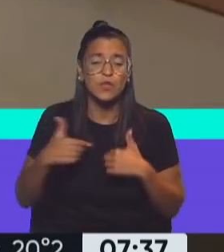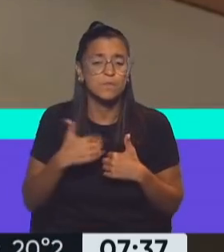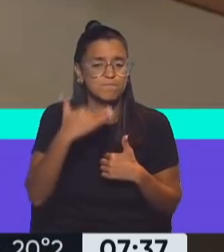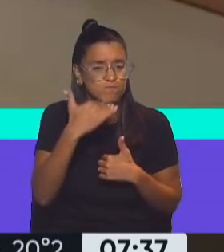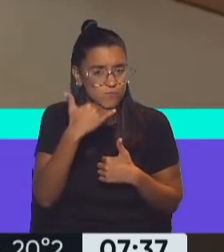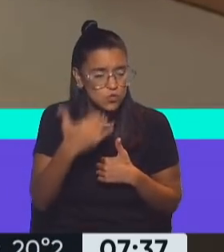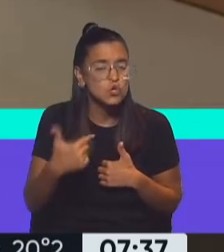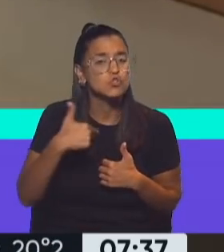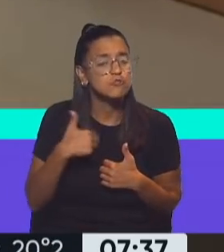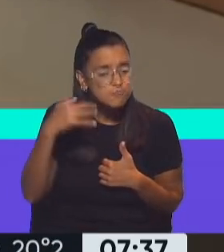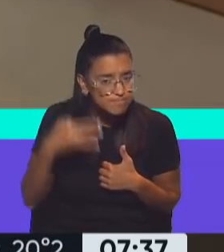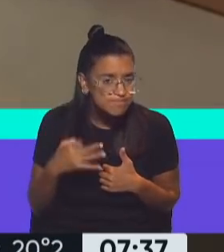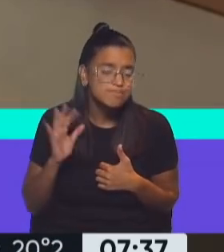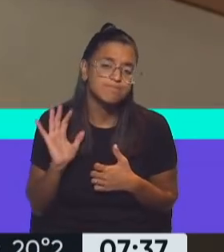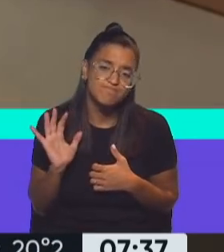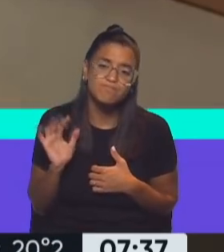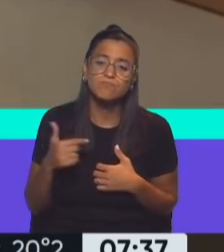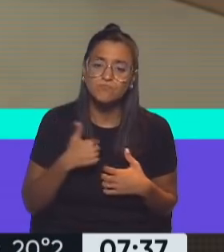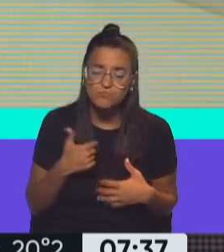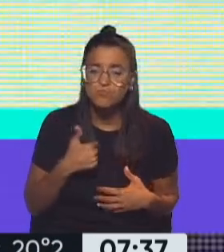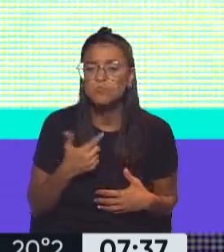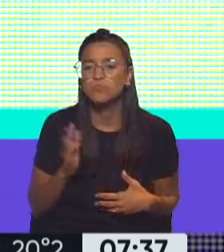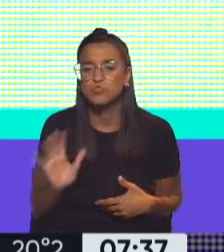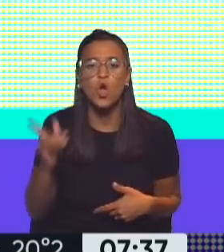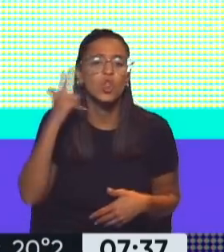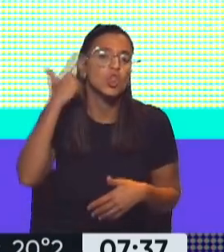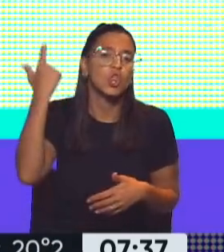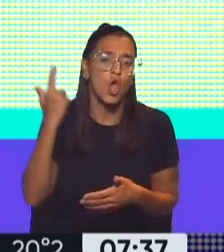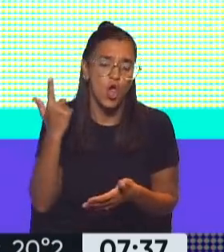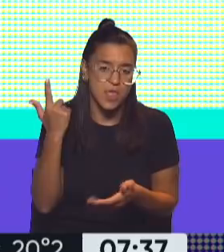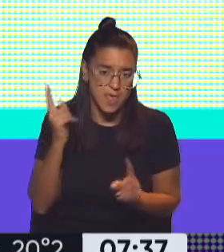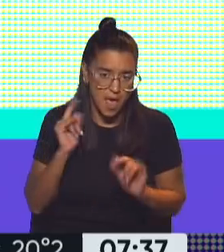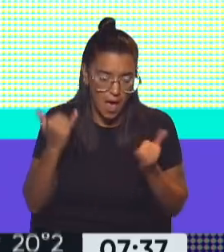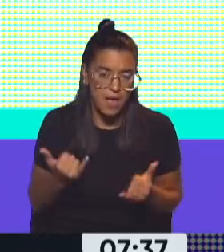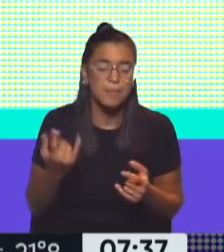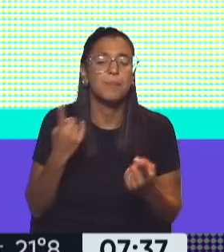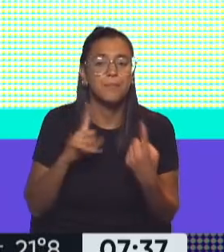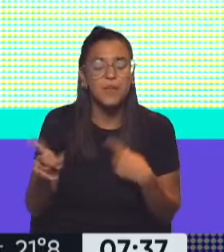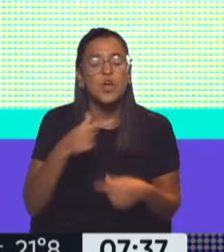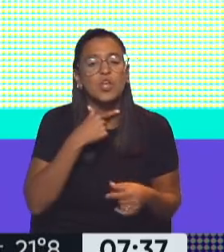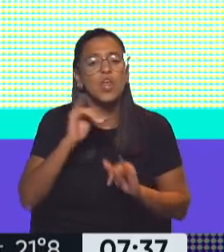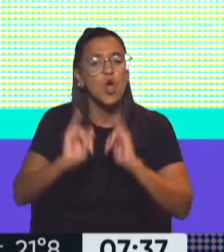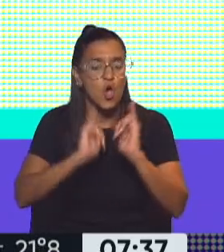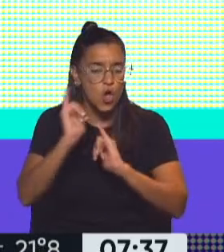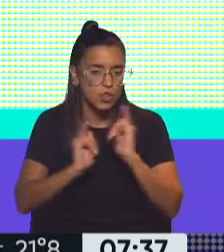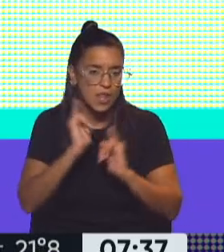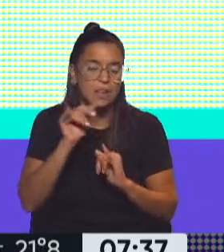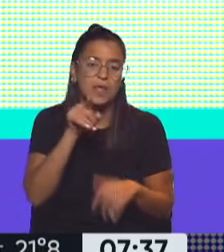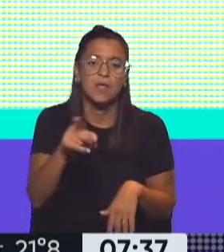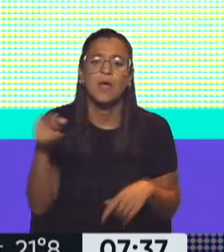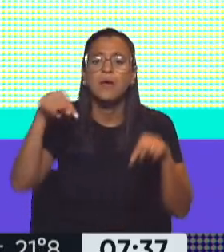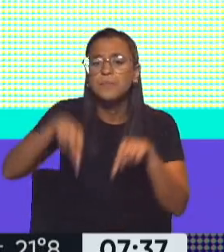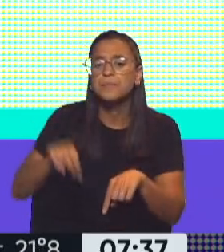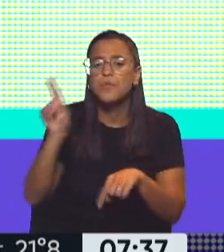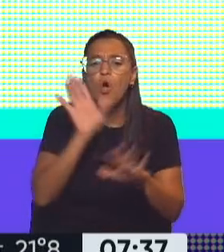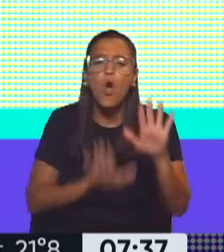Realmente yo ahí tengo una teoría, pero pasando a responderte un poco, no, acá había